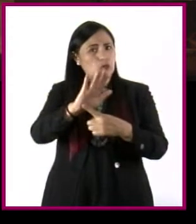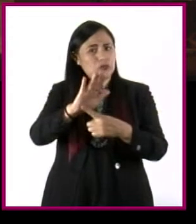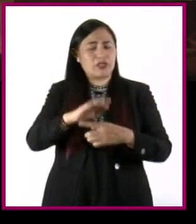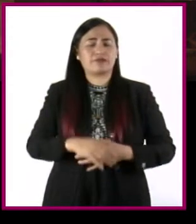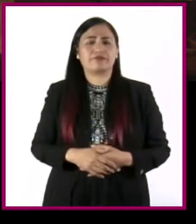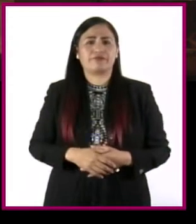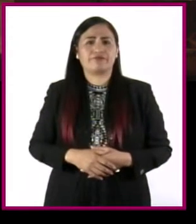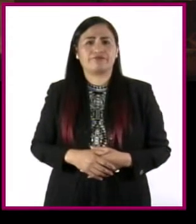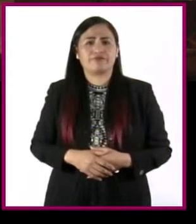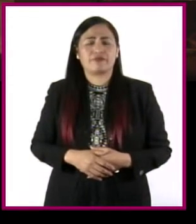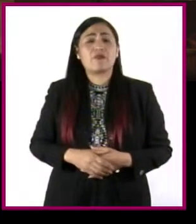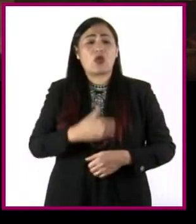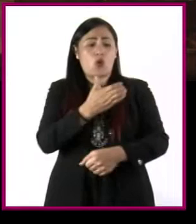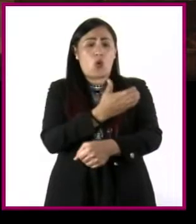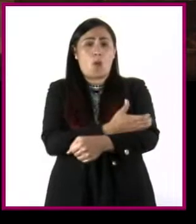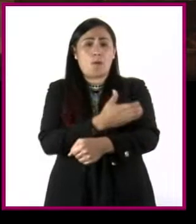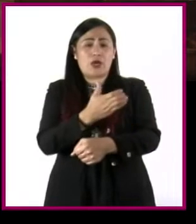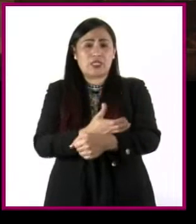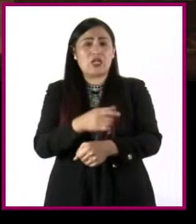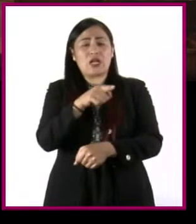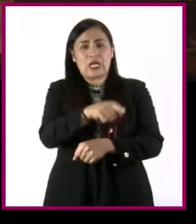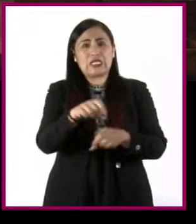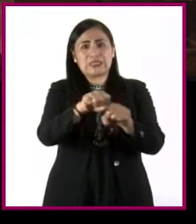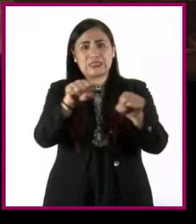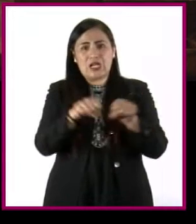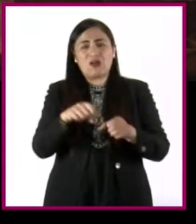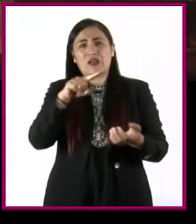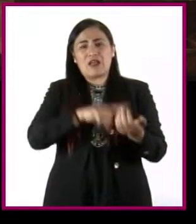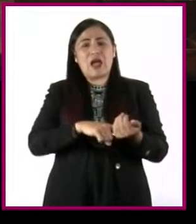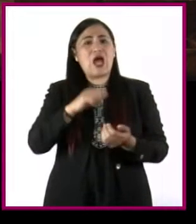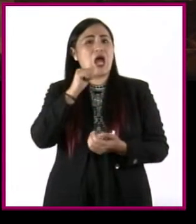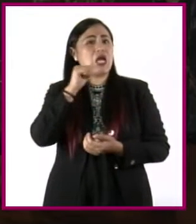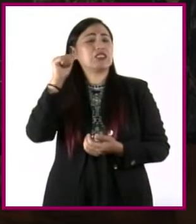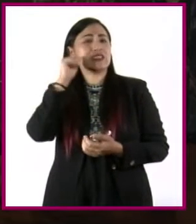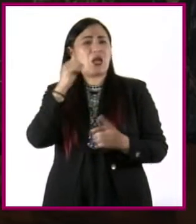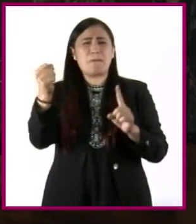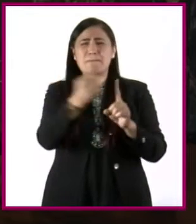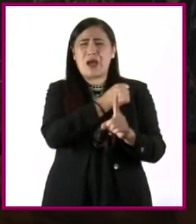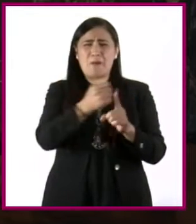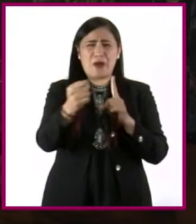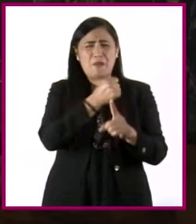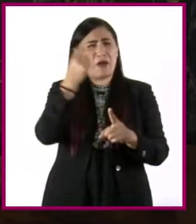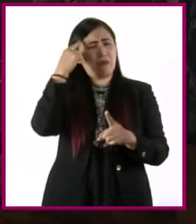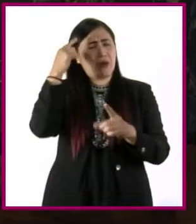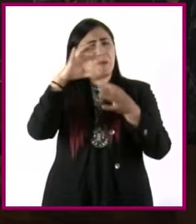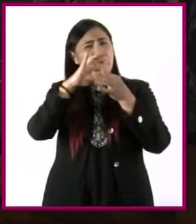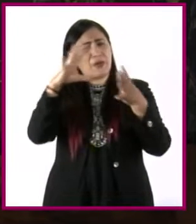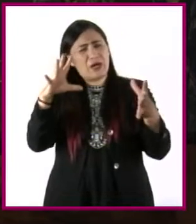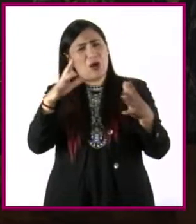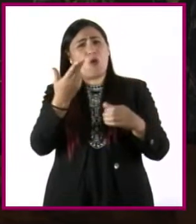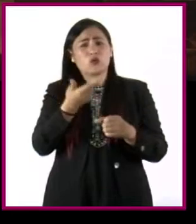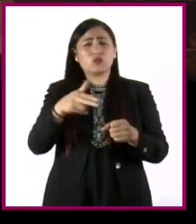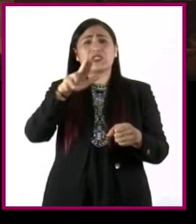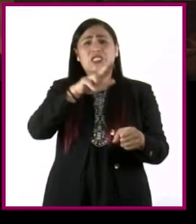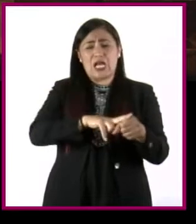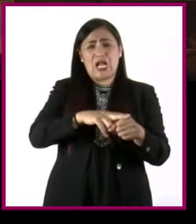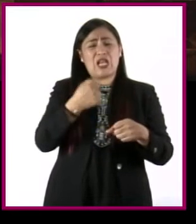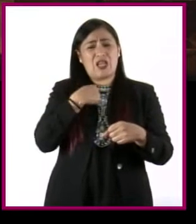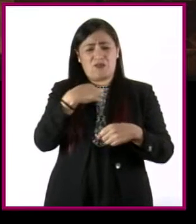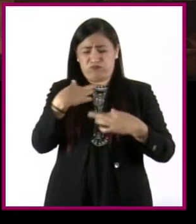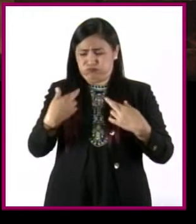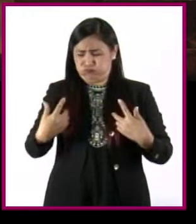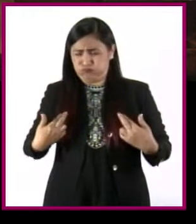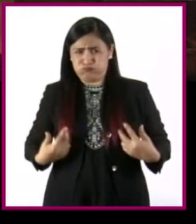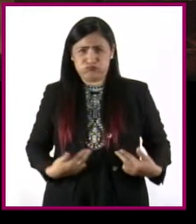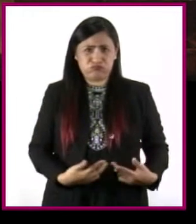es que este compa es un amigo del salón y ayer lo golpearon hasta dejarlo inconsciente. Tuvo que ser hospitalizado y tiene fracturas. Lo